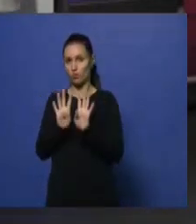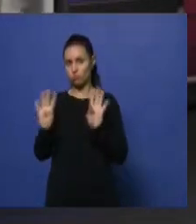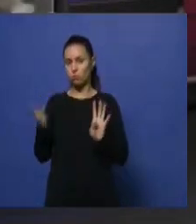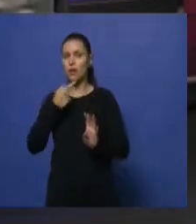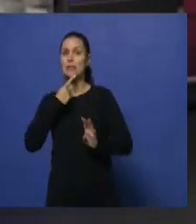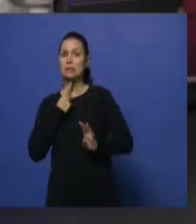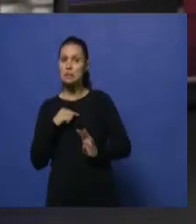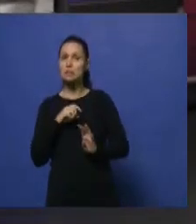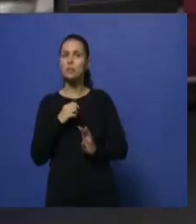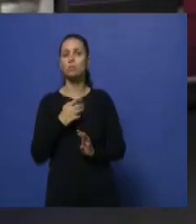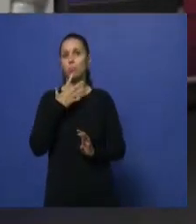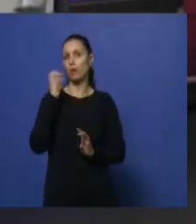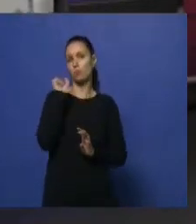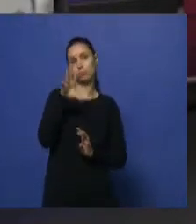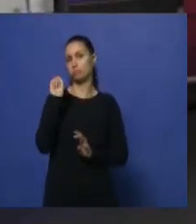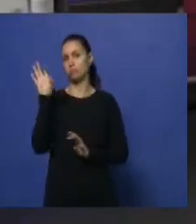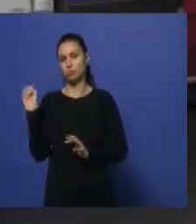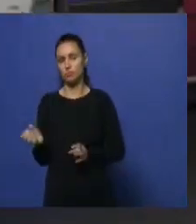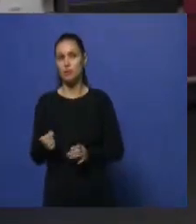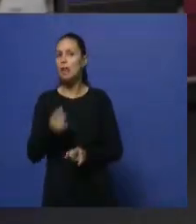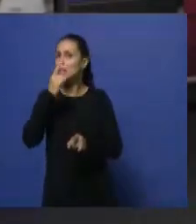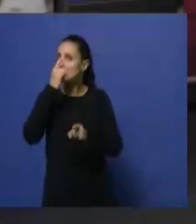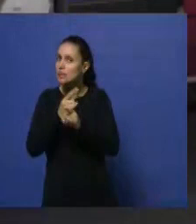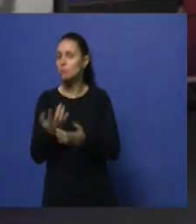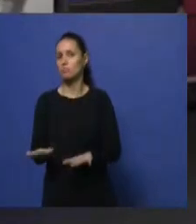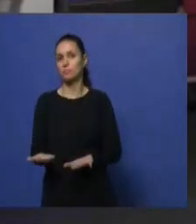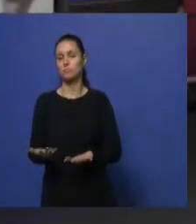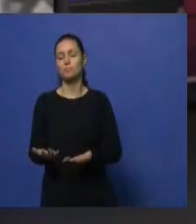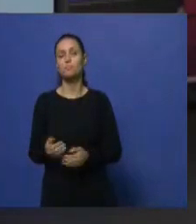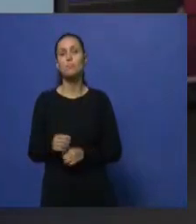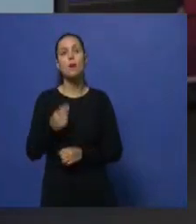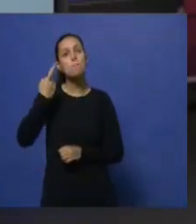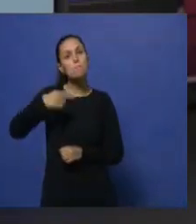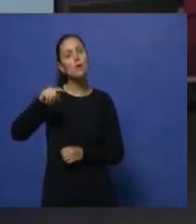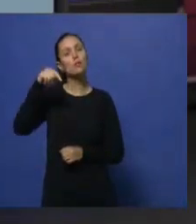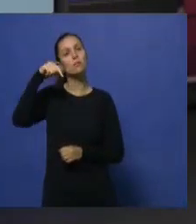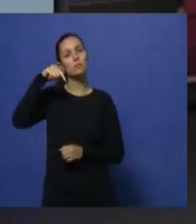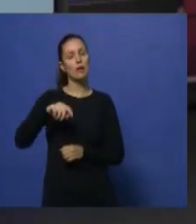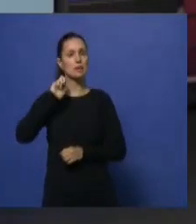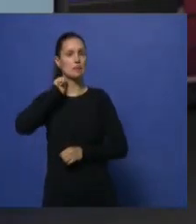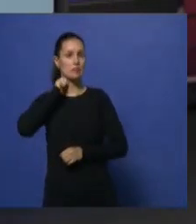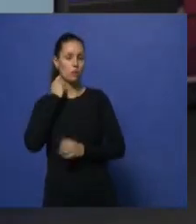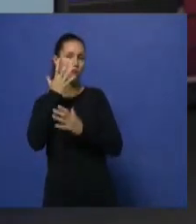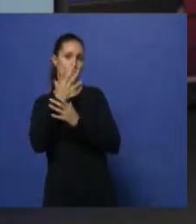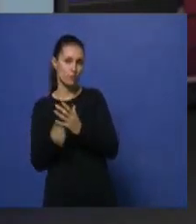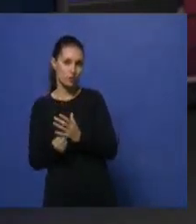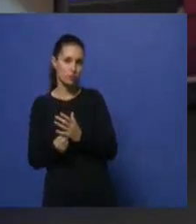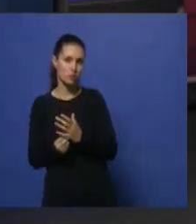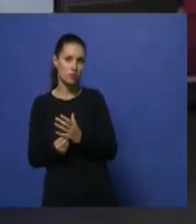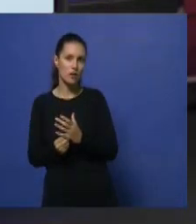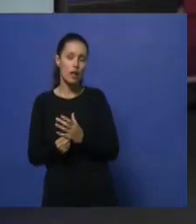no en este nivel por eso digo aquí hay algo que fallo fallo en este caso de la seguridad y hay cuestiones raras